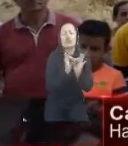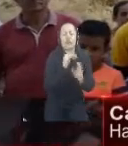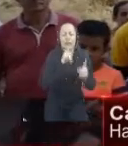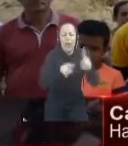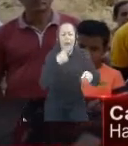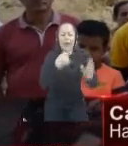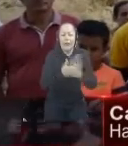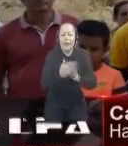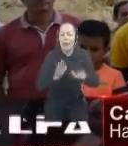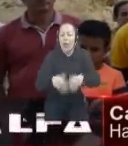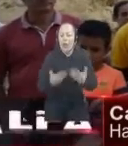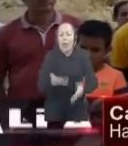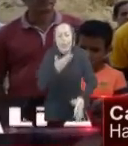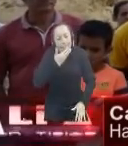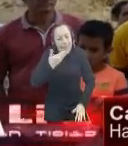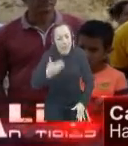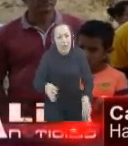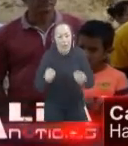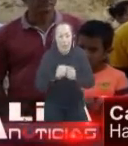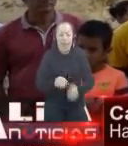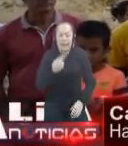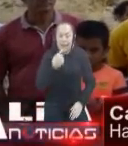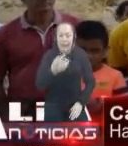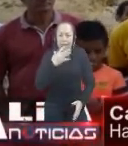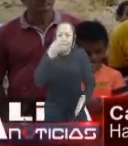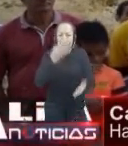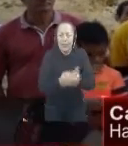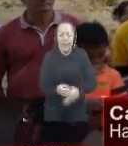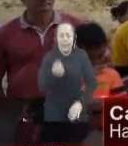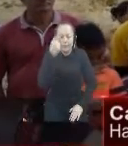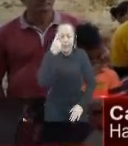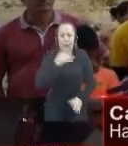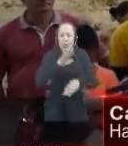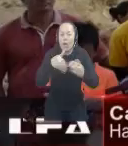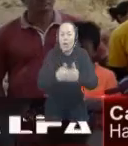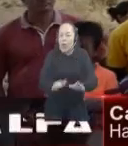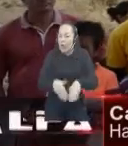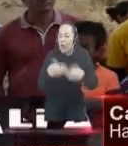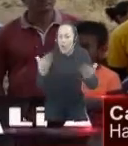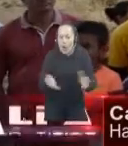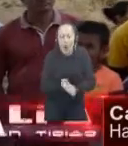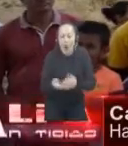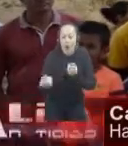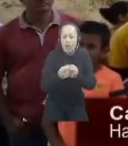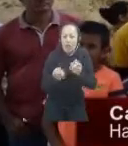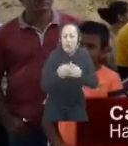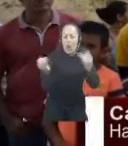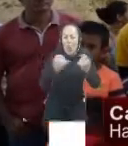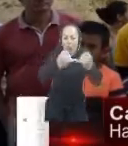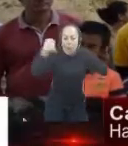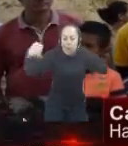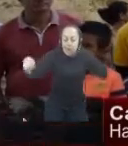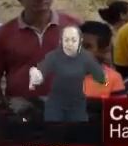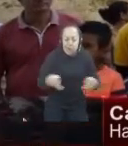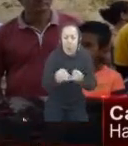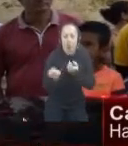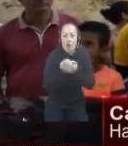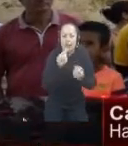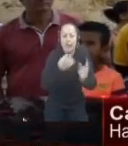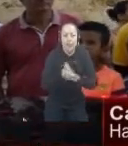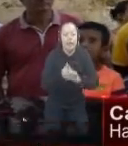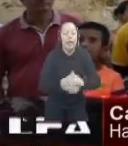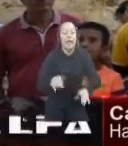compraron mejoras. Ahora, si bien es cierto, existe una dualidad en los linderos de la zona posterior, porque están diciendo